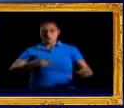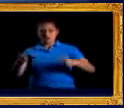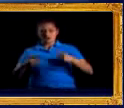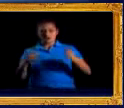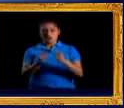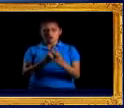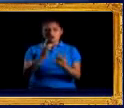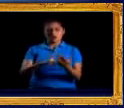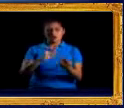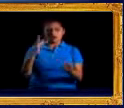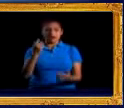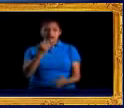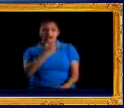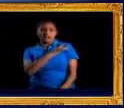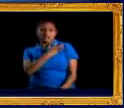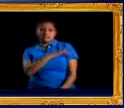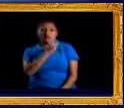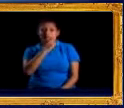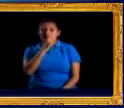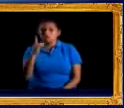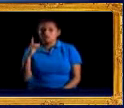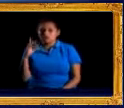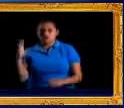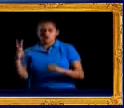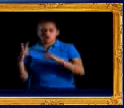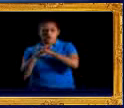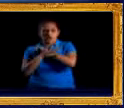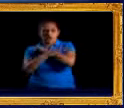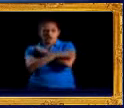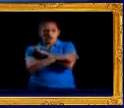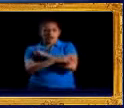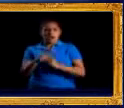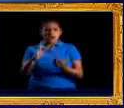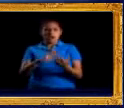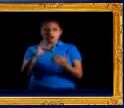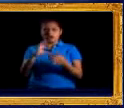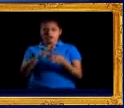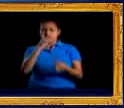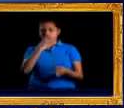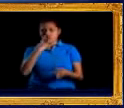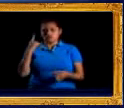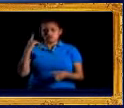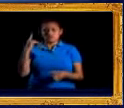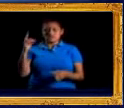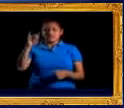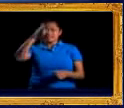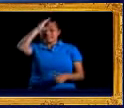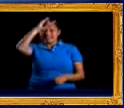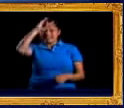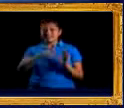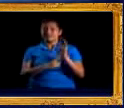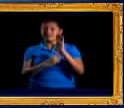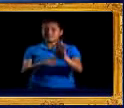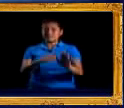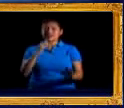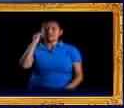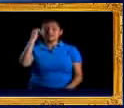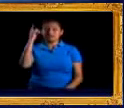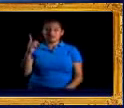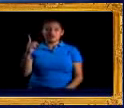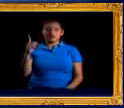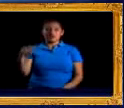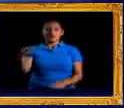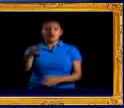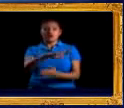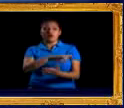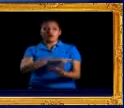riquezas, buscar robar la gloria de Dios. Satanás le muestra al Señor los